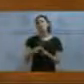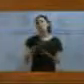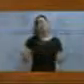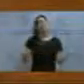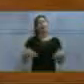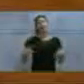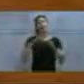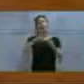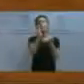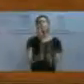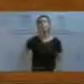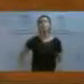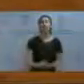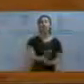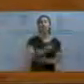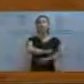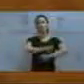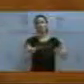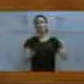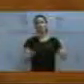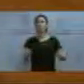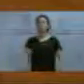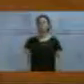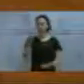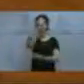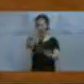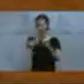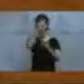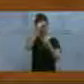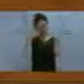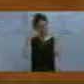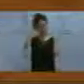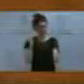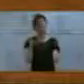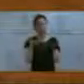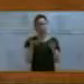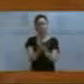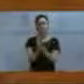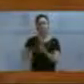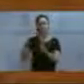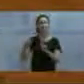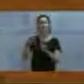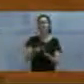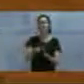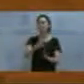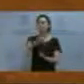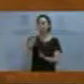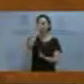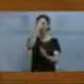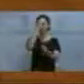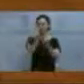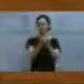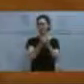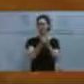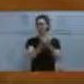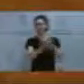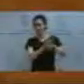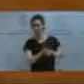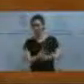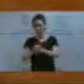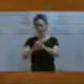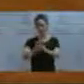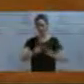ni hay presupuestos. Y nosotros creemos que ese debe ser el objetivo general que nos debe guiar a